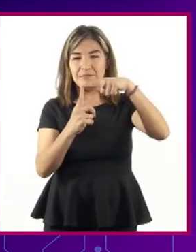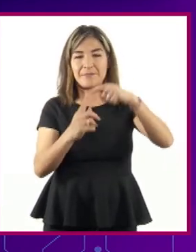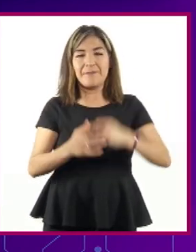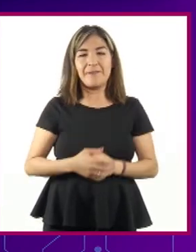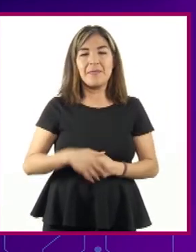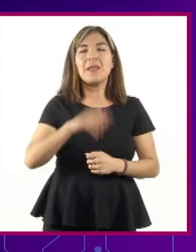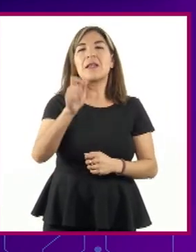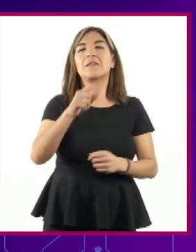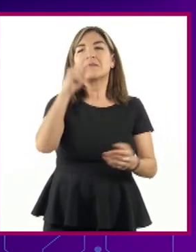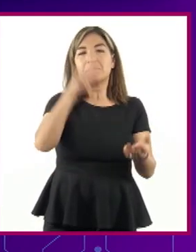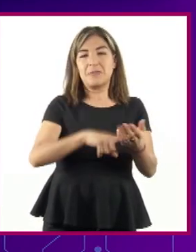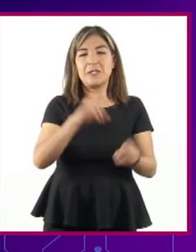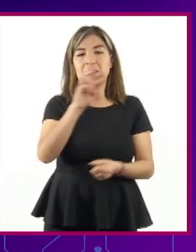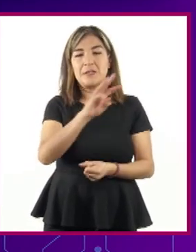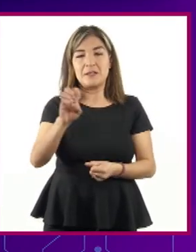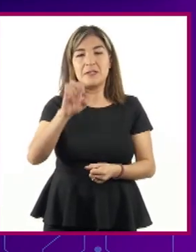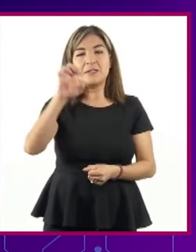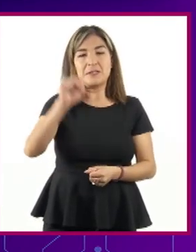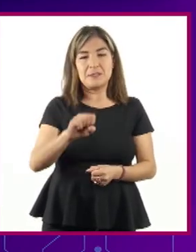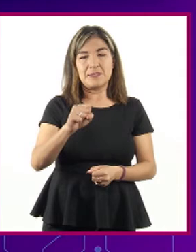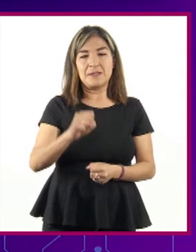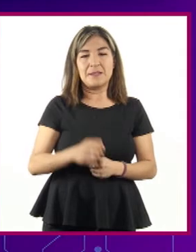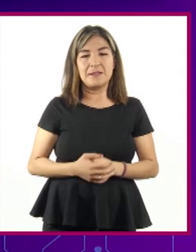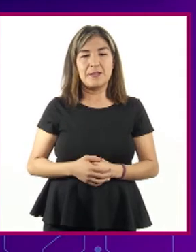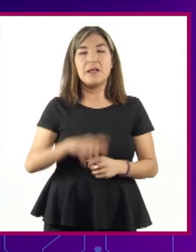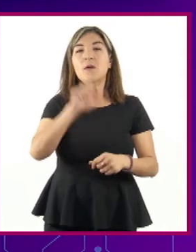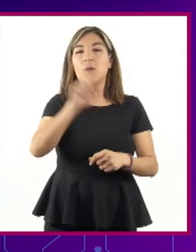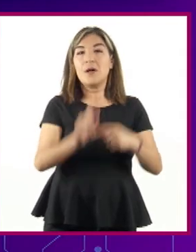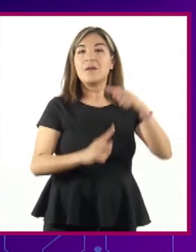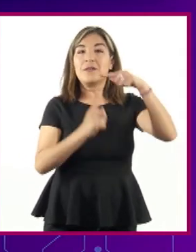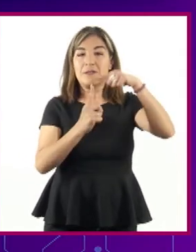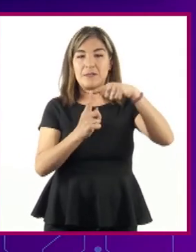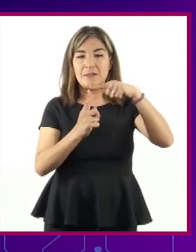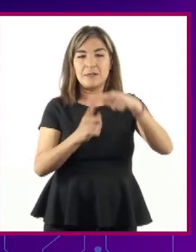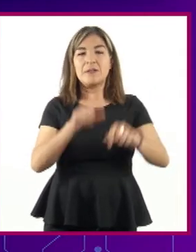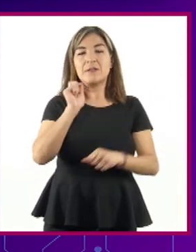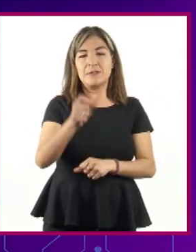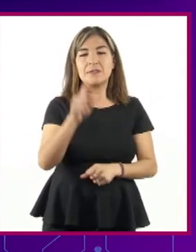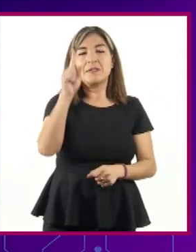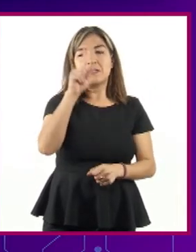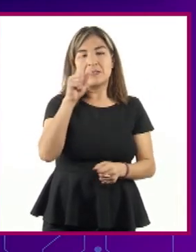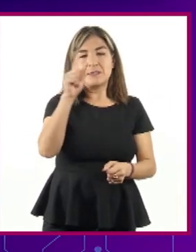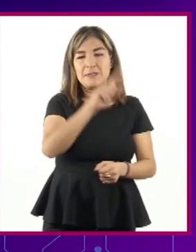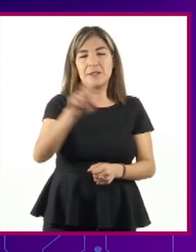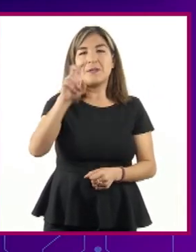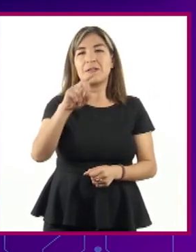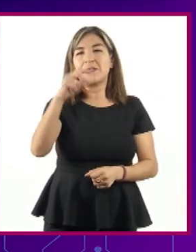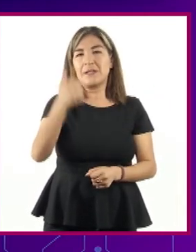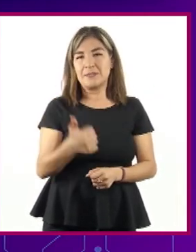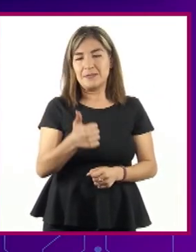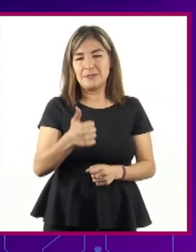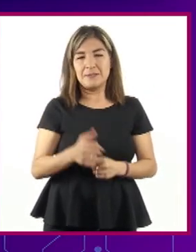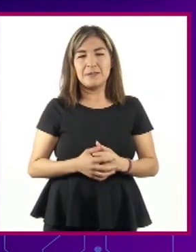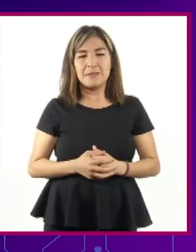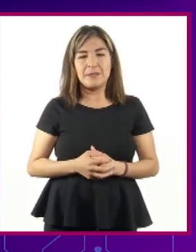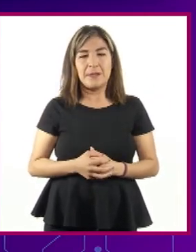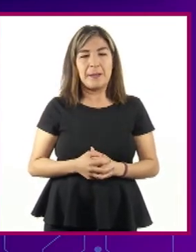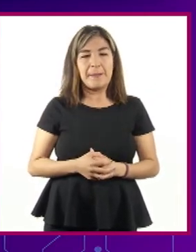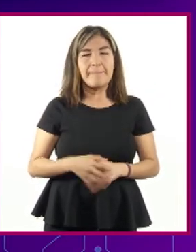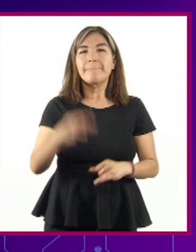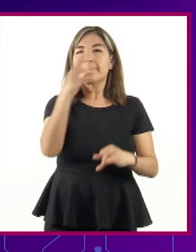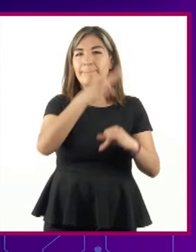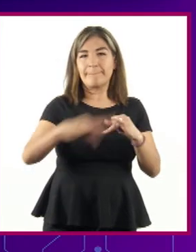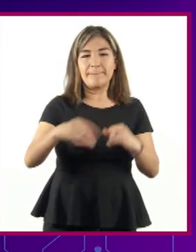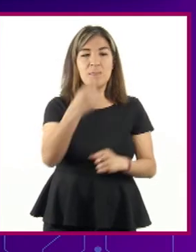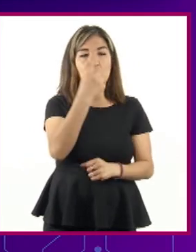es igual a 1360 décimos, que al dividir entre 10 es igual a 136 kilómetros. Finalmente, con